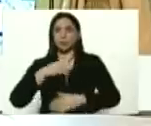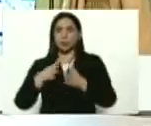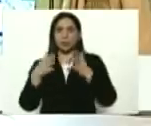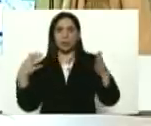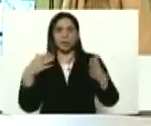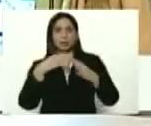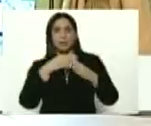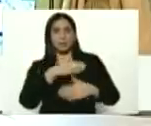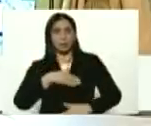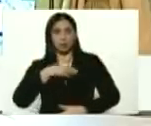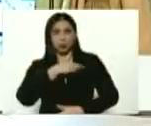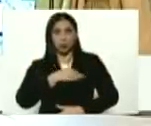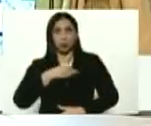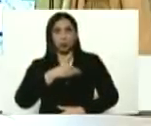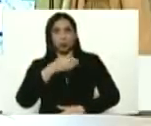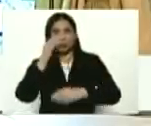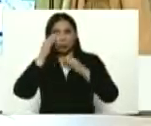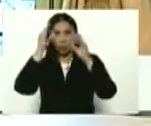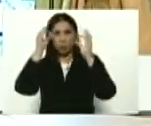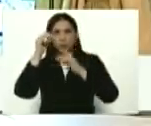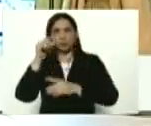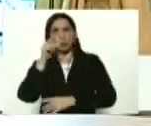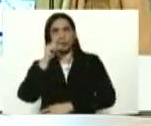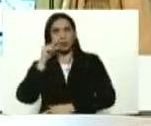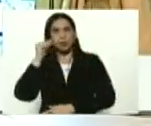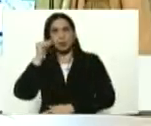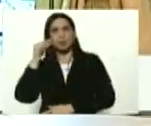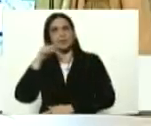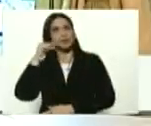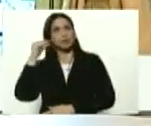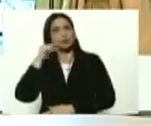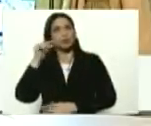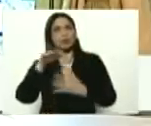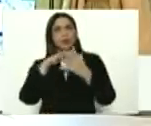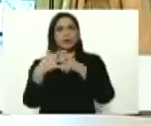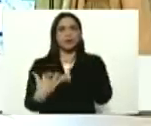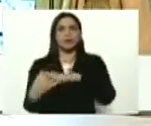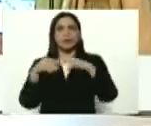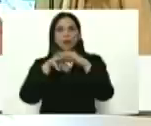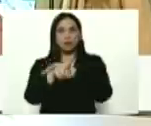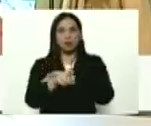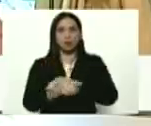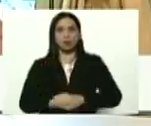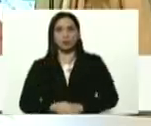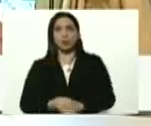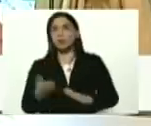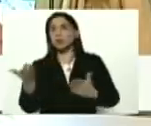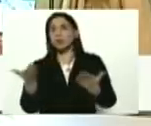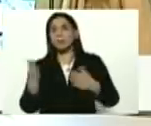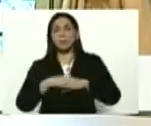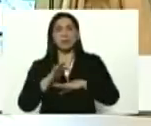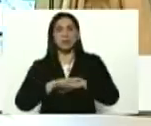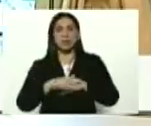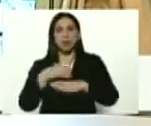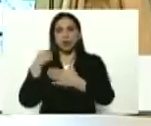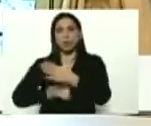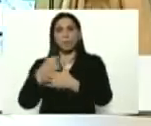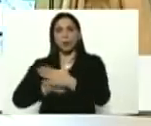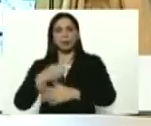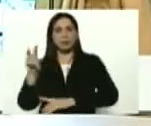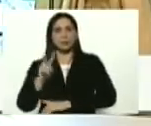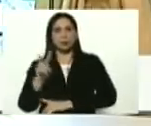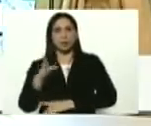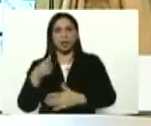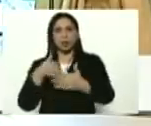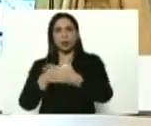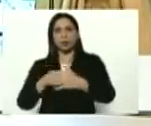misiones históricas. Robinson, Rivas, Sucre, Barrio Adentro. ¿Qué sería del combate de Venezuela